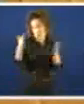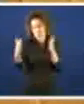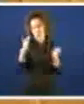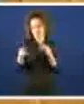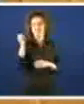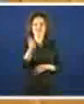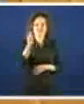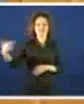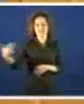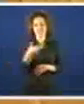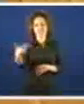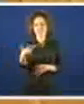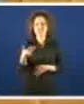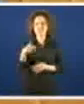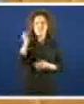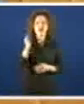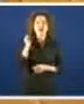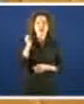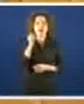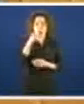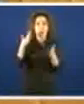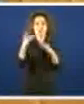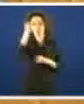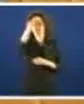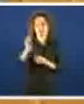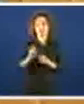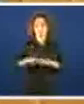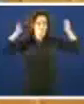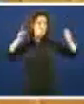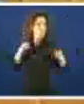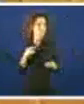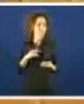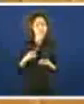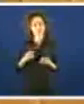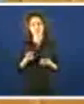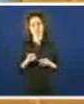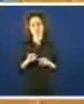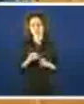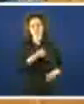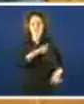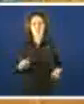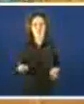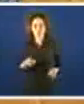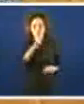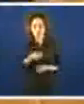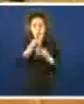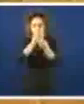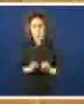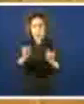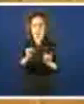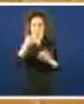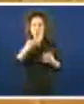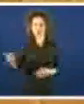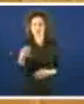menudeaban eses chistes que daquela consideranse moi transgresores. Supoño que xa non se contan, de logo os meus netos non se lle contan, e a máis non son vos.